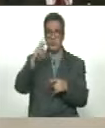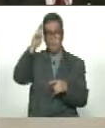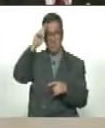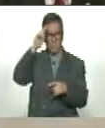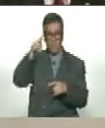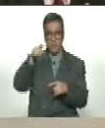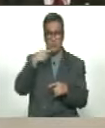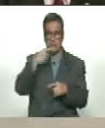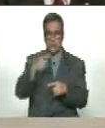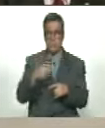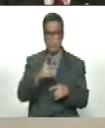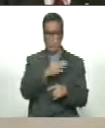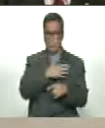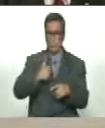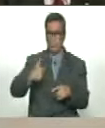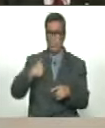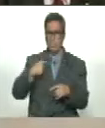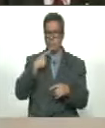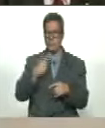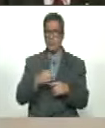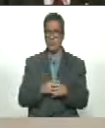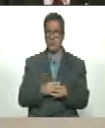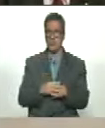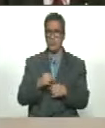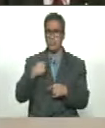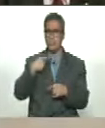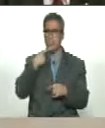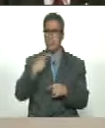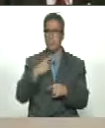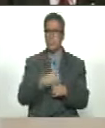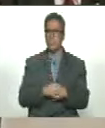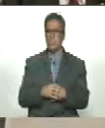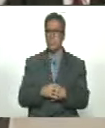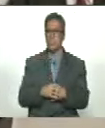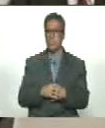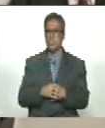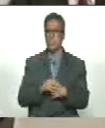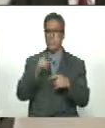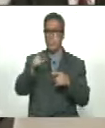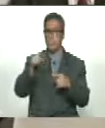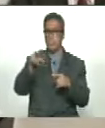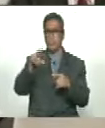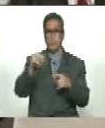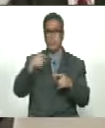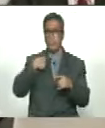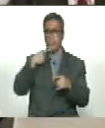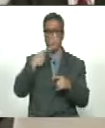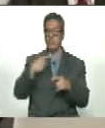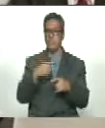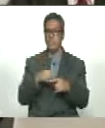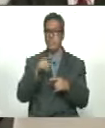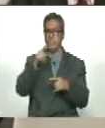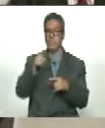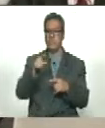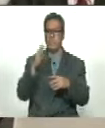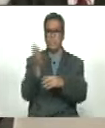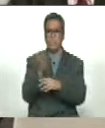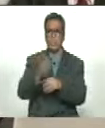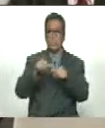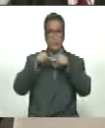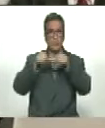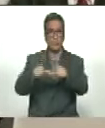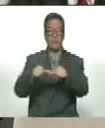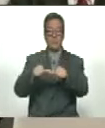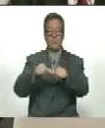respeto, quisiera decir que no es como usted dice, diputado, las sanciones se